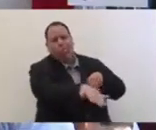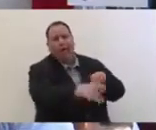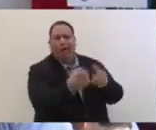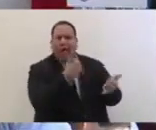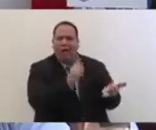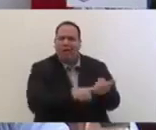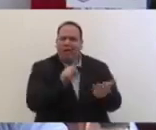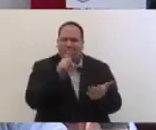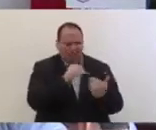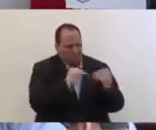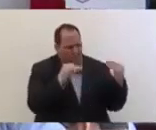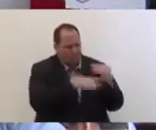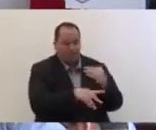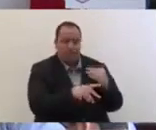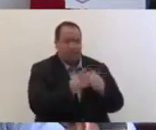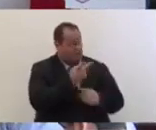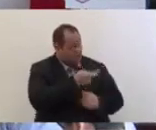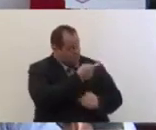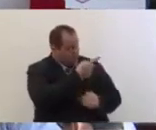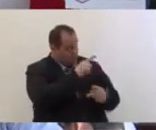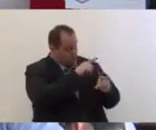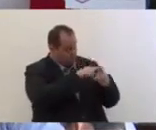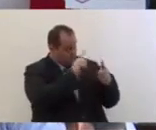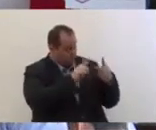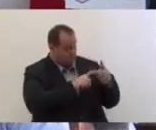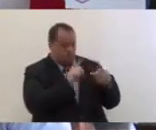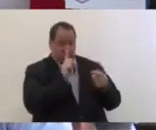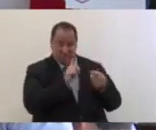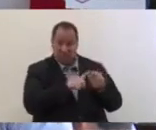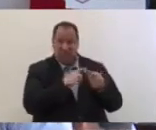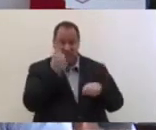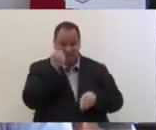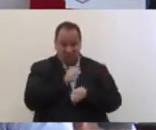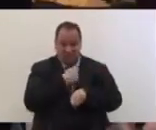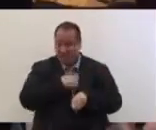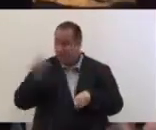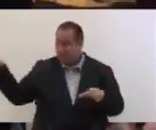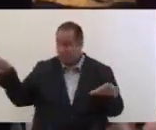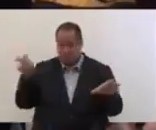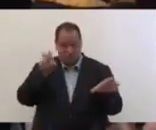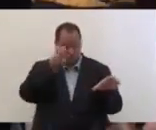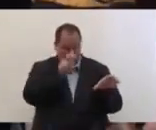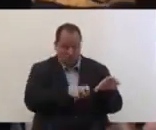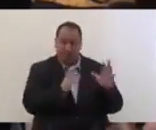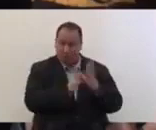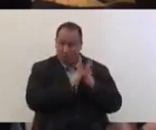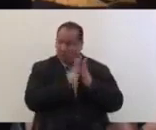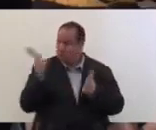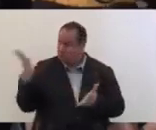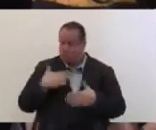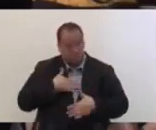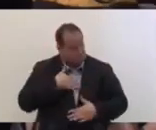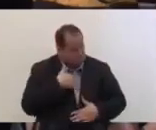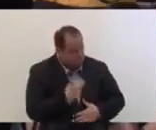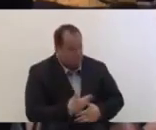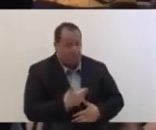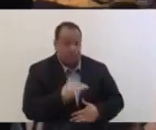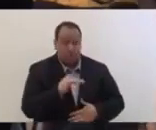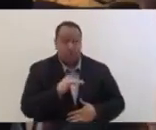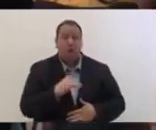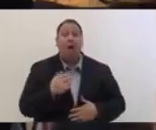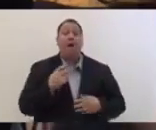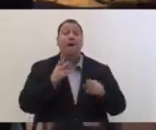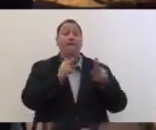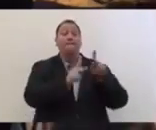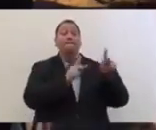agua. La pregunta va en dos sentidos. Punto número uno, ¿está la Secretaría de Salud dispuesta a participar dentro de estas mesas y las mesas